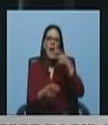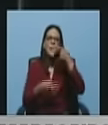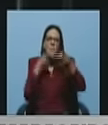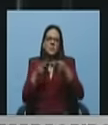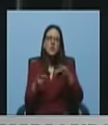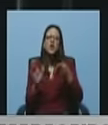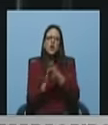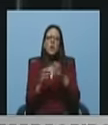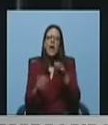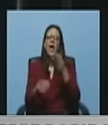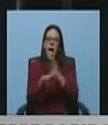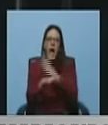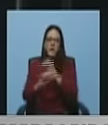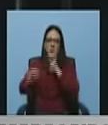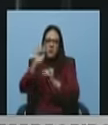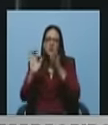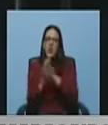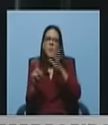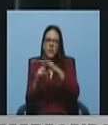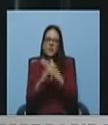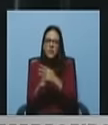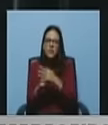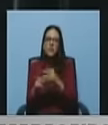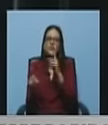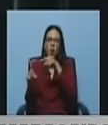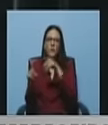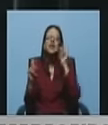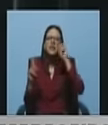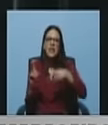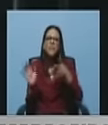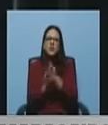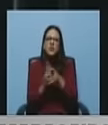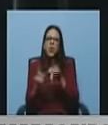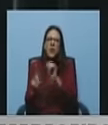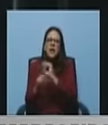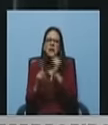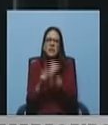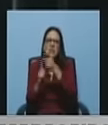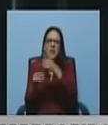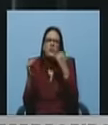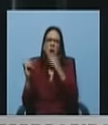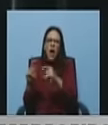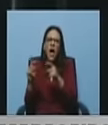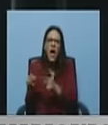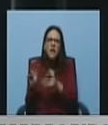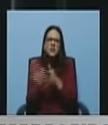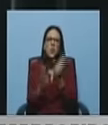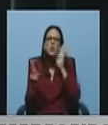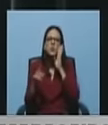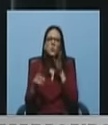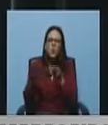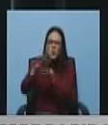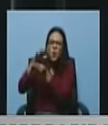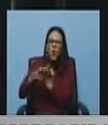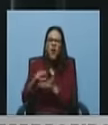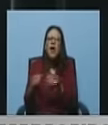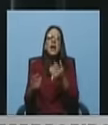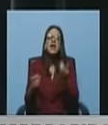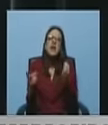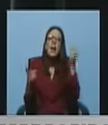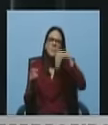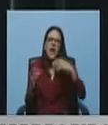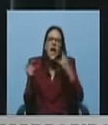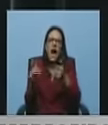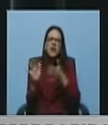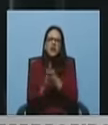para evitar este tipo de situación. ¿Y qué otro alcance tiene toda esta trama de corrupción? O sea, ¿hacia dónde más tiene